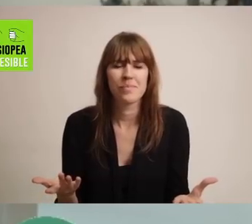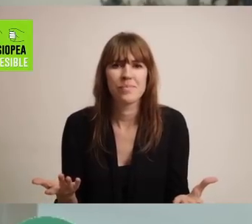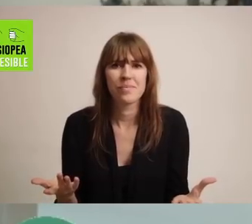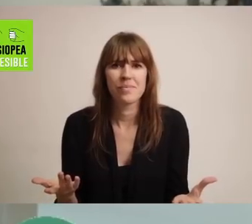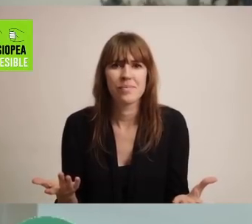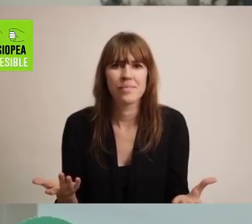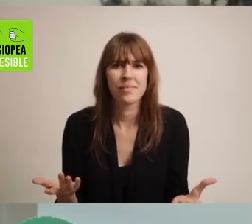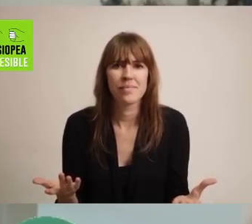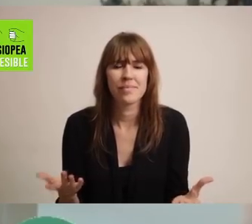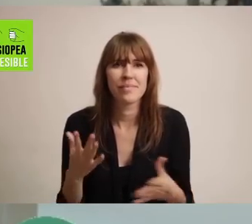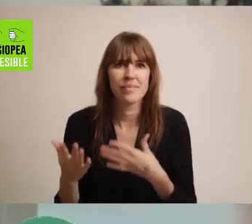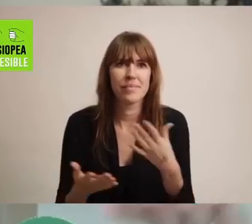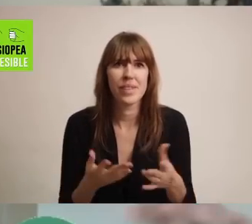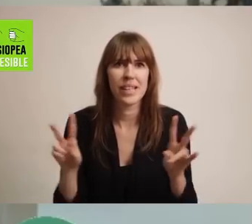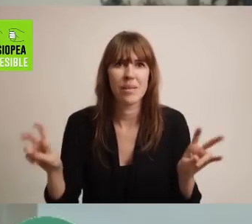la